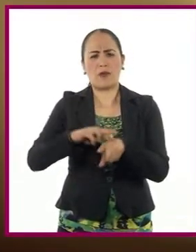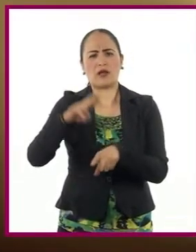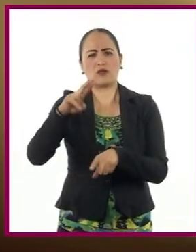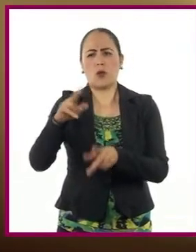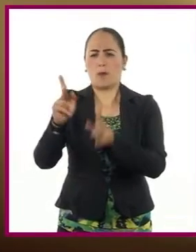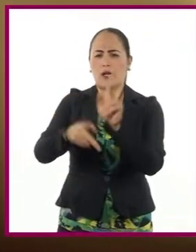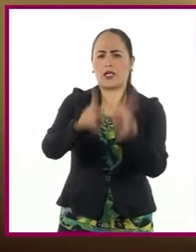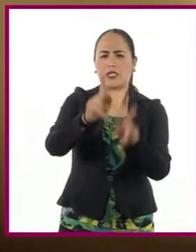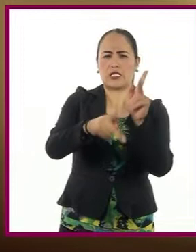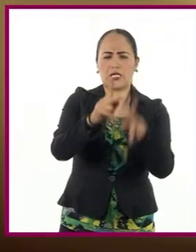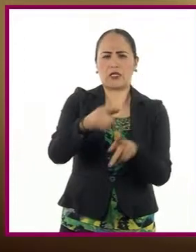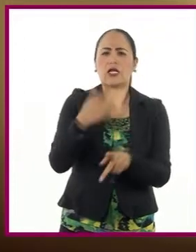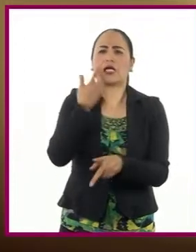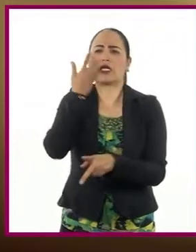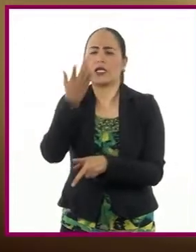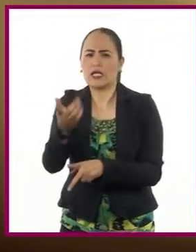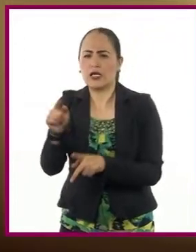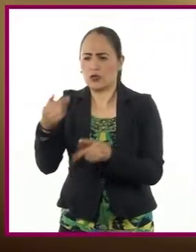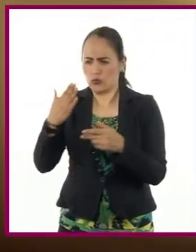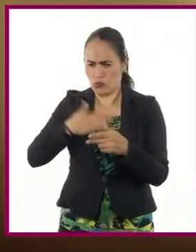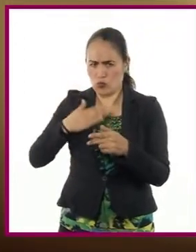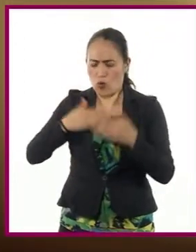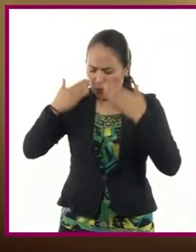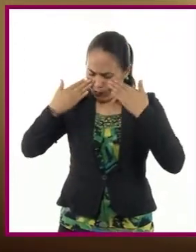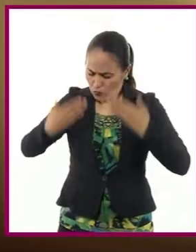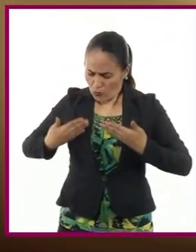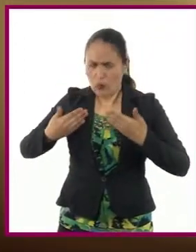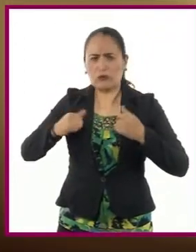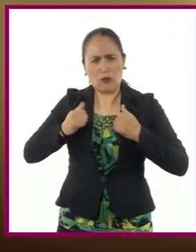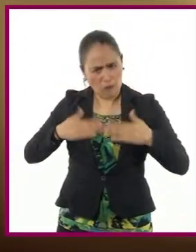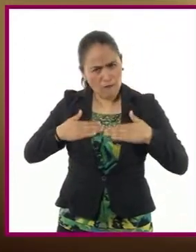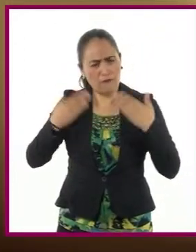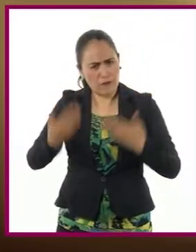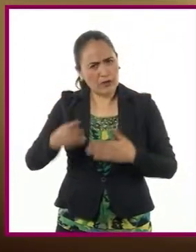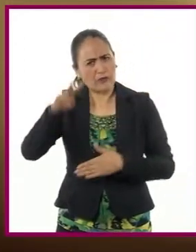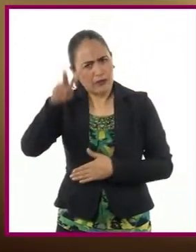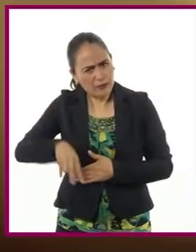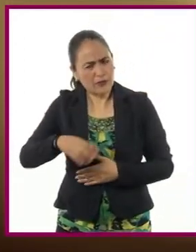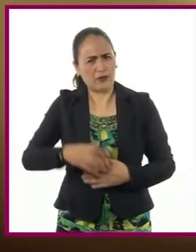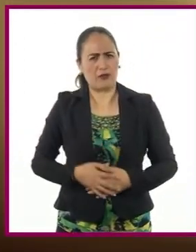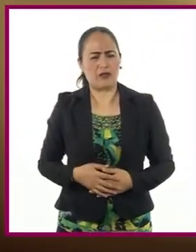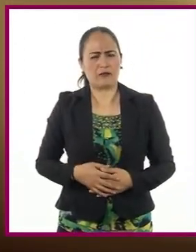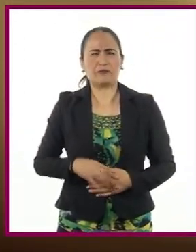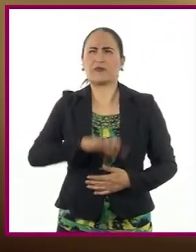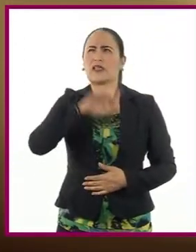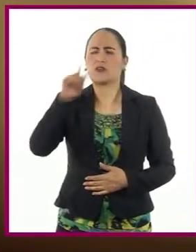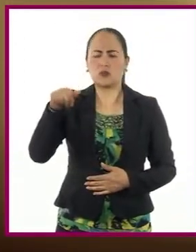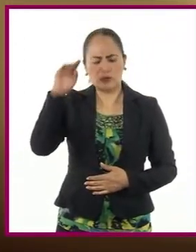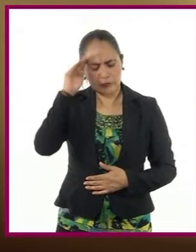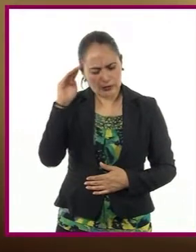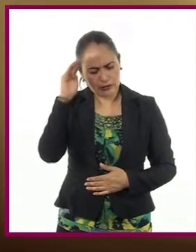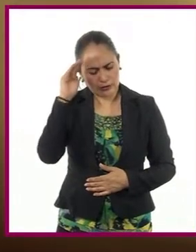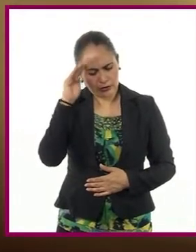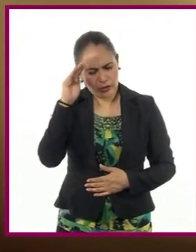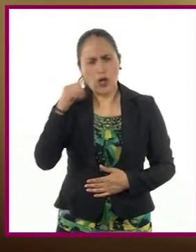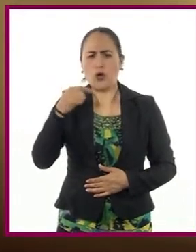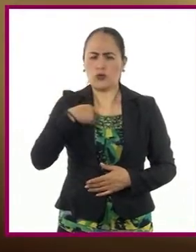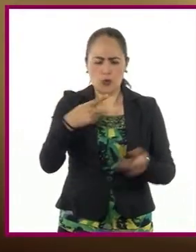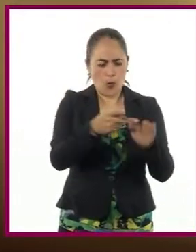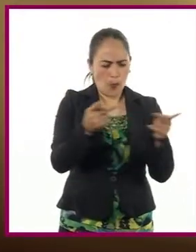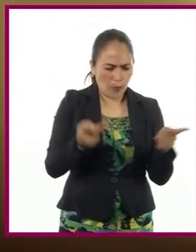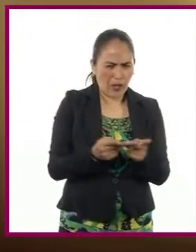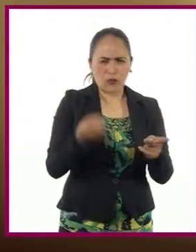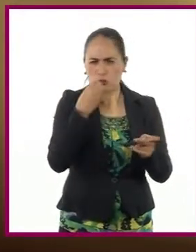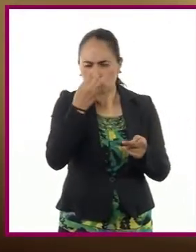que buscar una forma de demostrar que soy confiable. Después de pensar un poco, les ofrecí que a cambio yo lavaría los platos